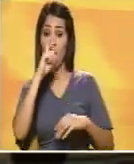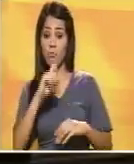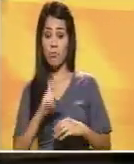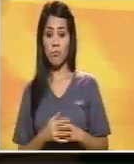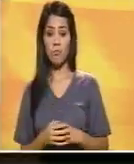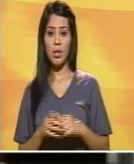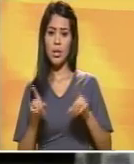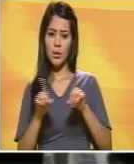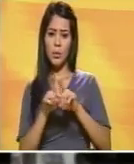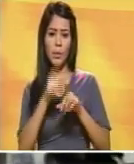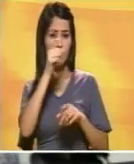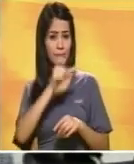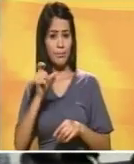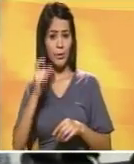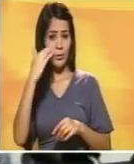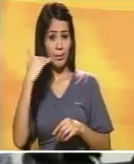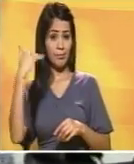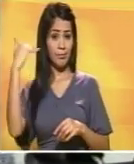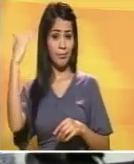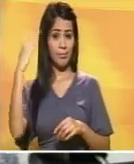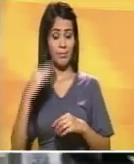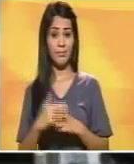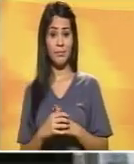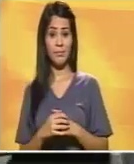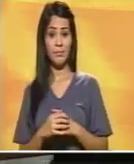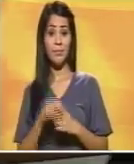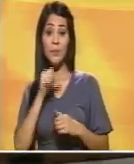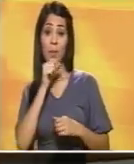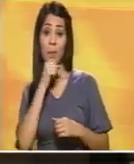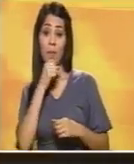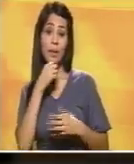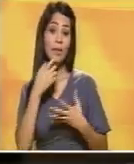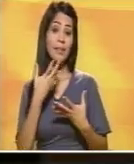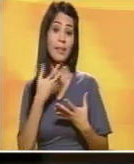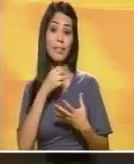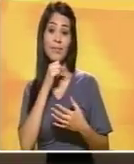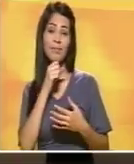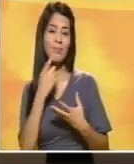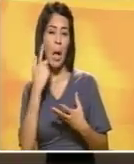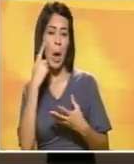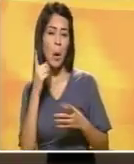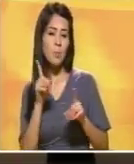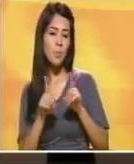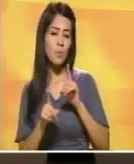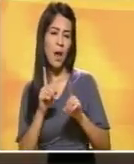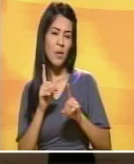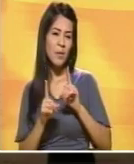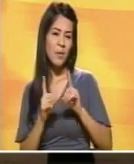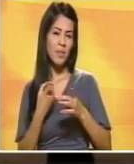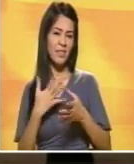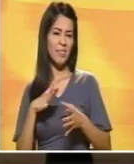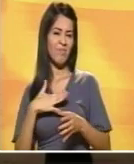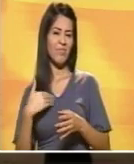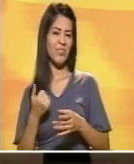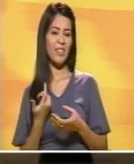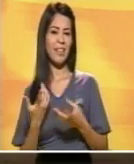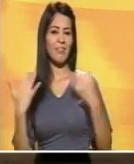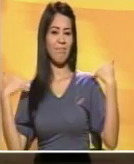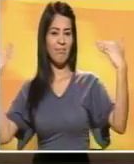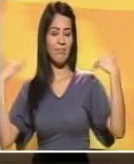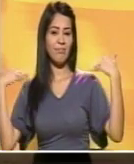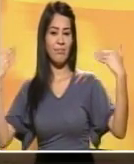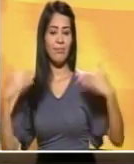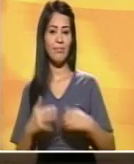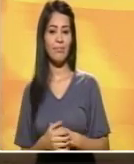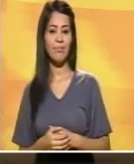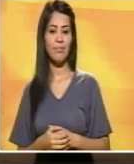común es que personas de la tercera edad ya no deseen realizar actividades físicas de ningún tipo. Porque cuando uno quiere